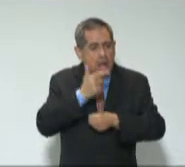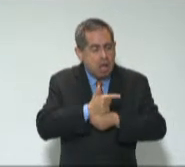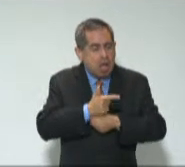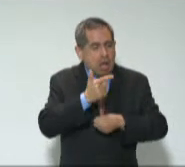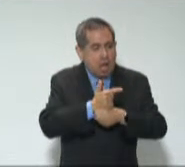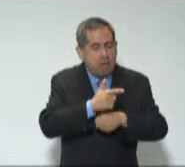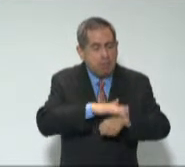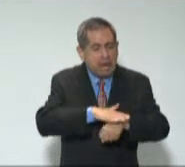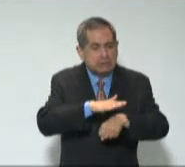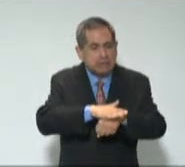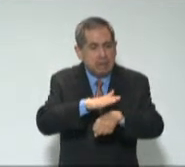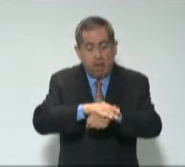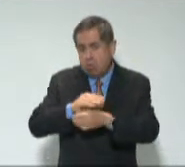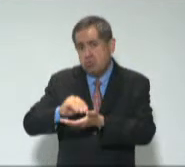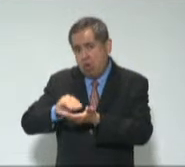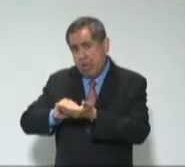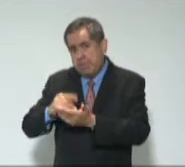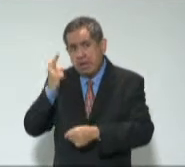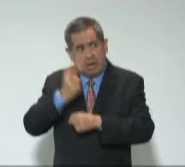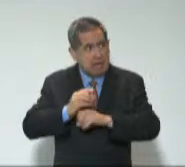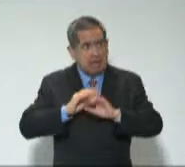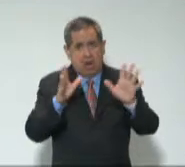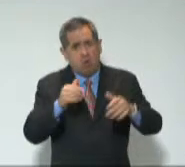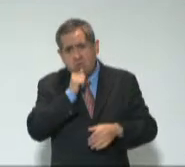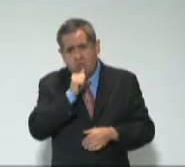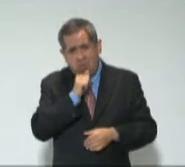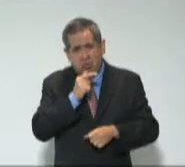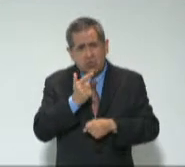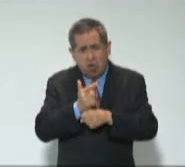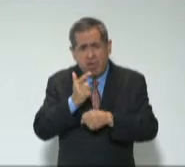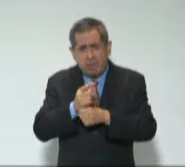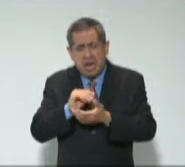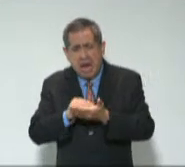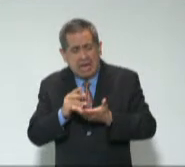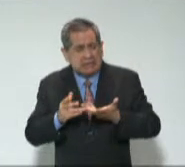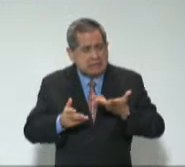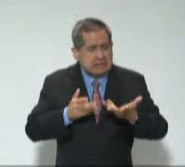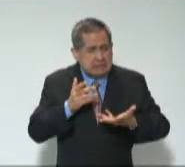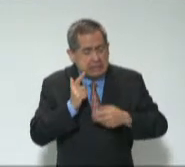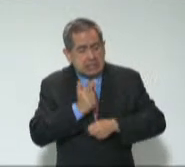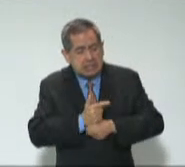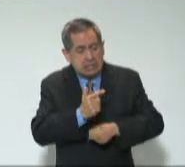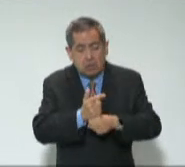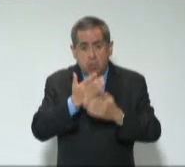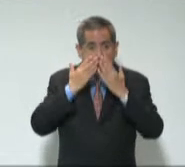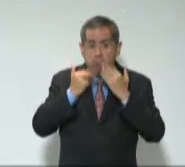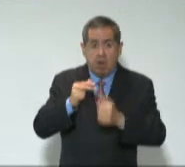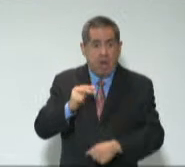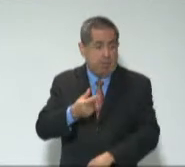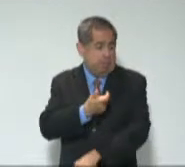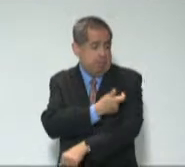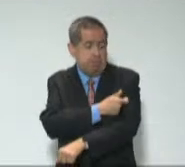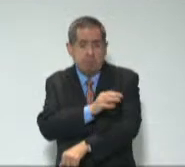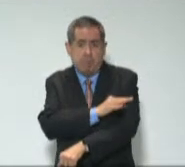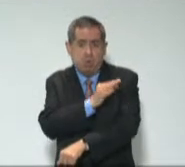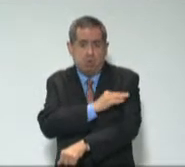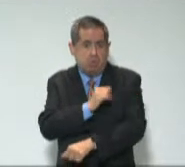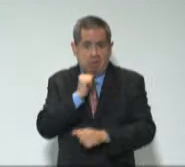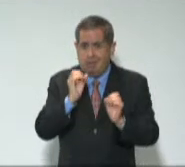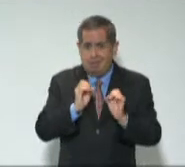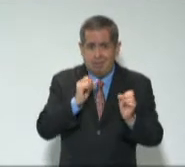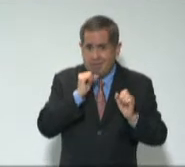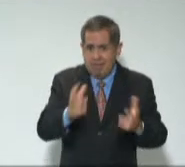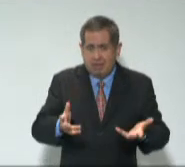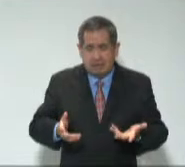incertidumbre sobre muchos de estos aspectos al no tener un tratamiento específico ni vacuna hasta este momento se ha dado por